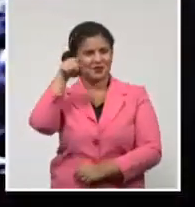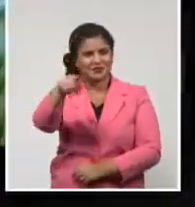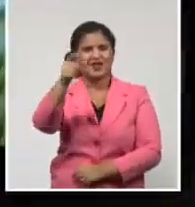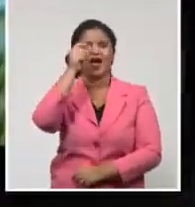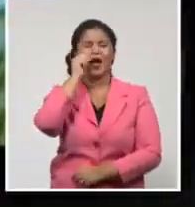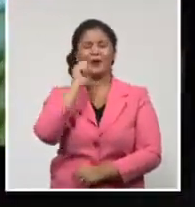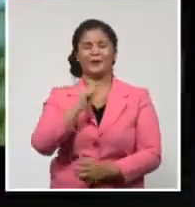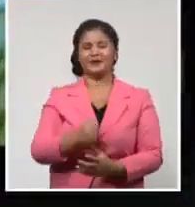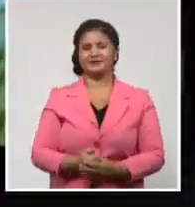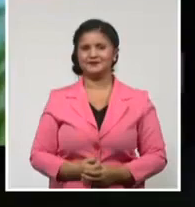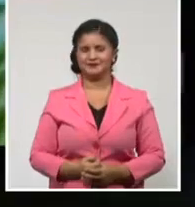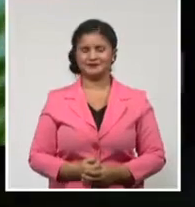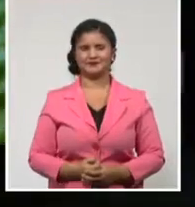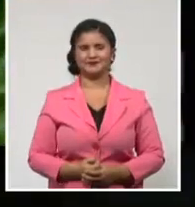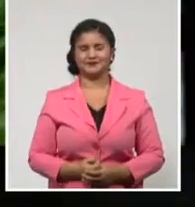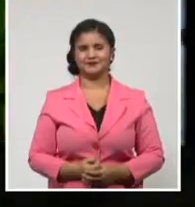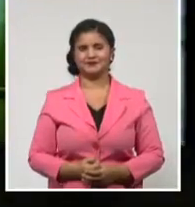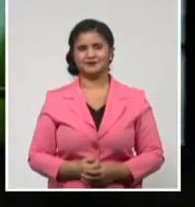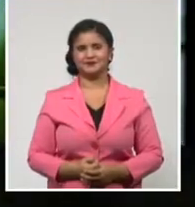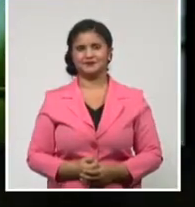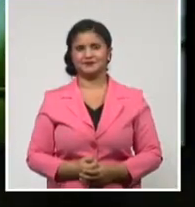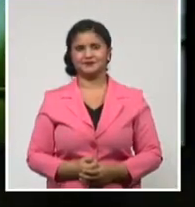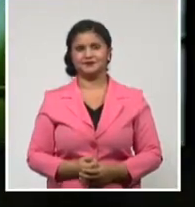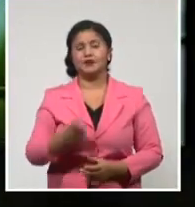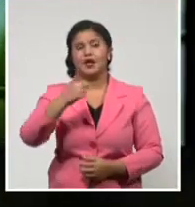ellos murieron por el internacionalismo